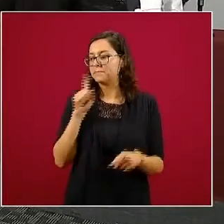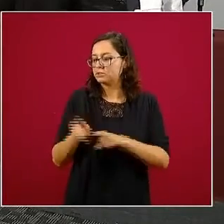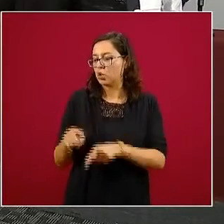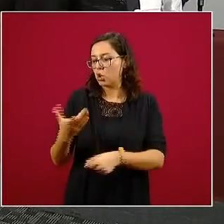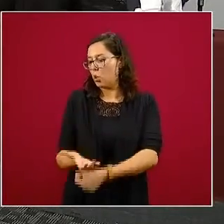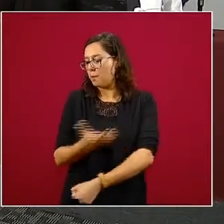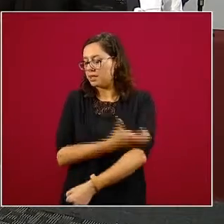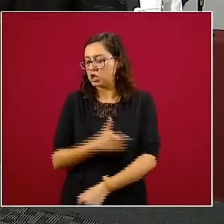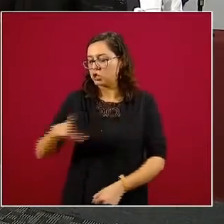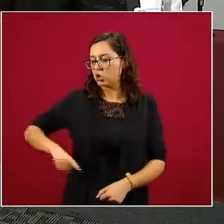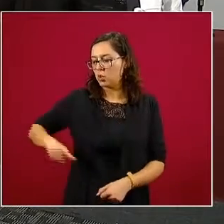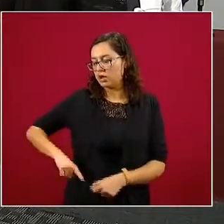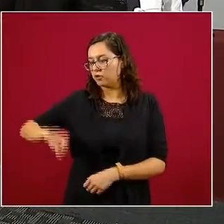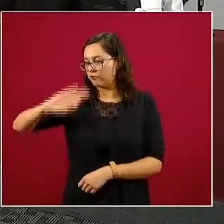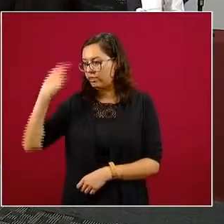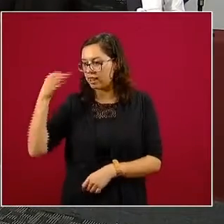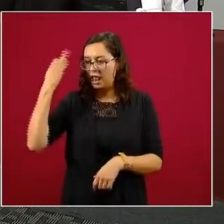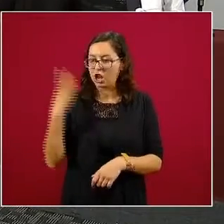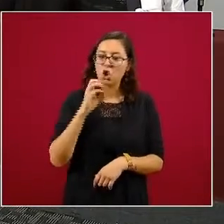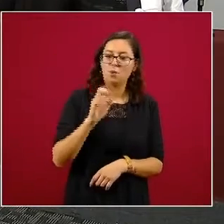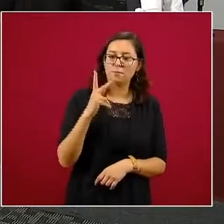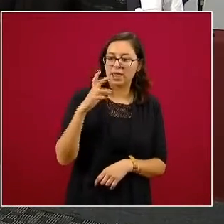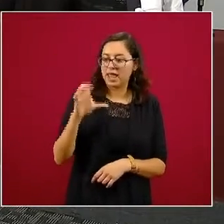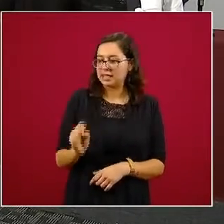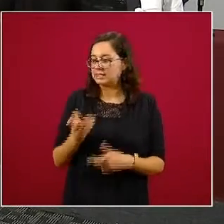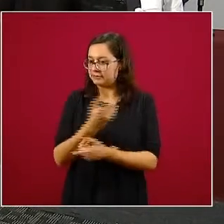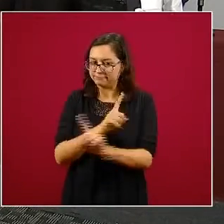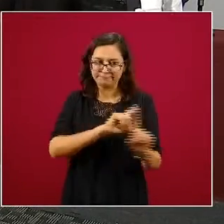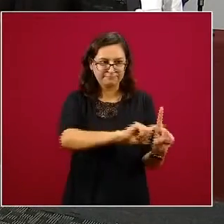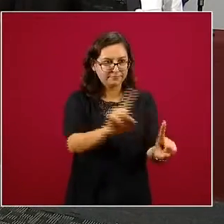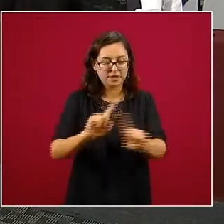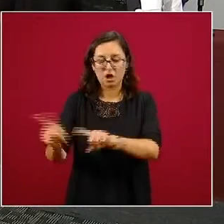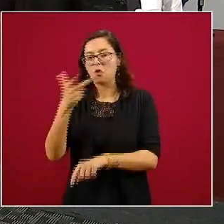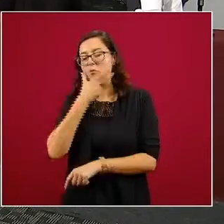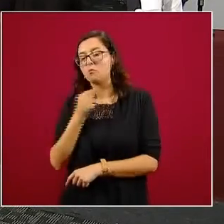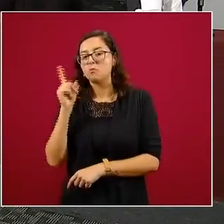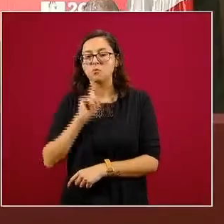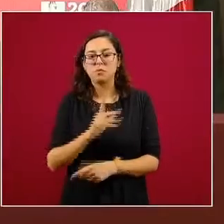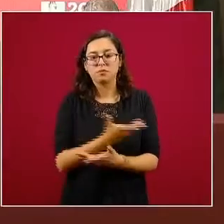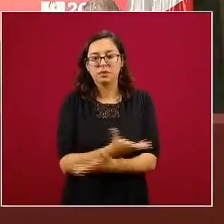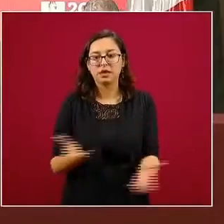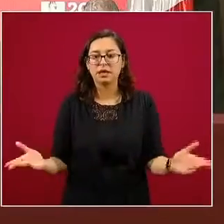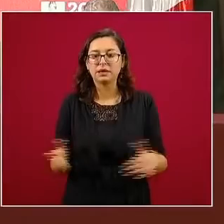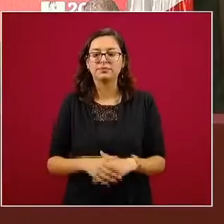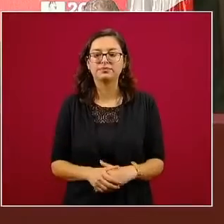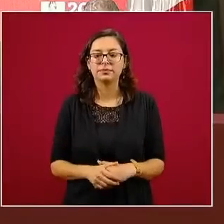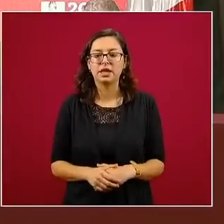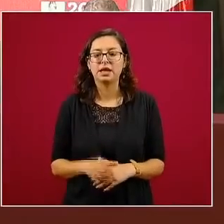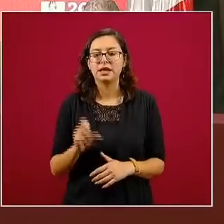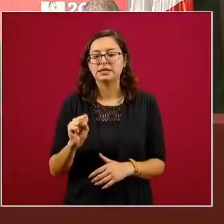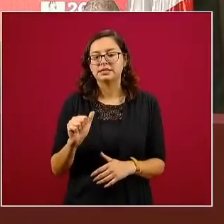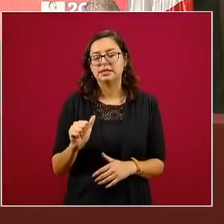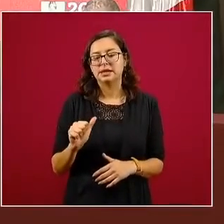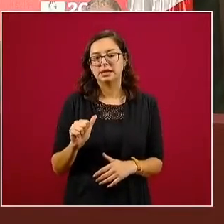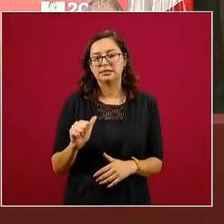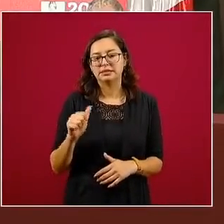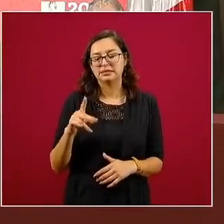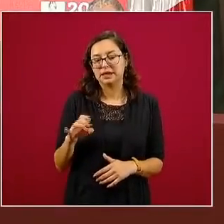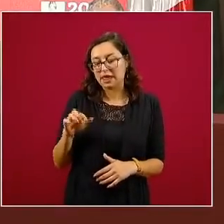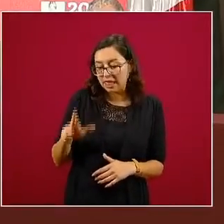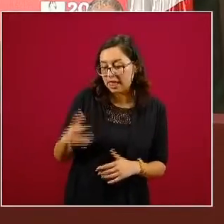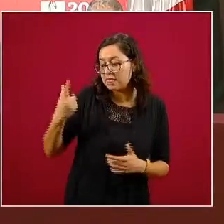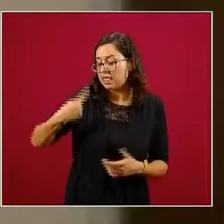de casi el 100% de la docencia y de la investigación, difusión de la cultura a partir de lo que